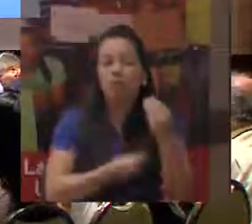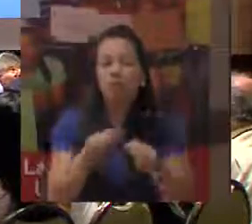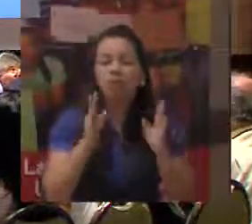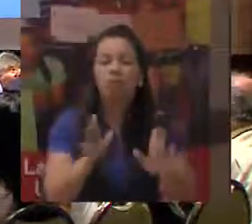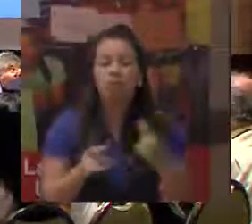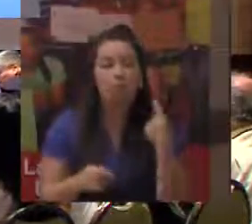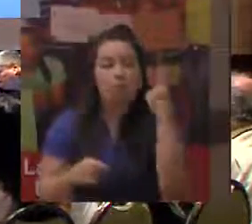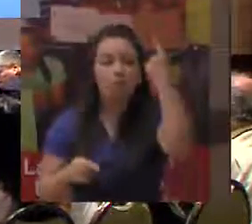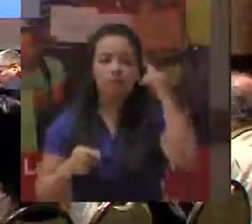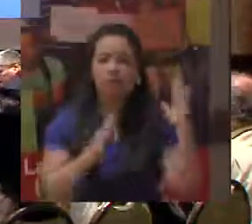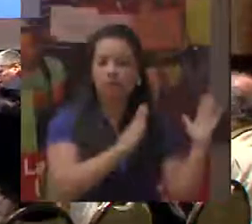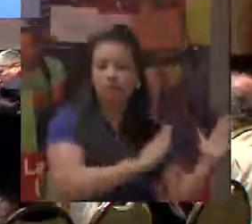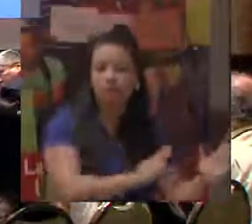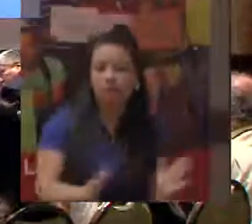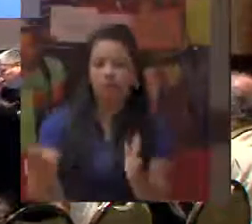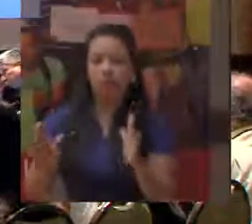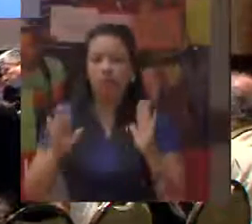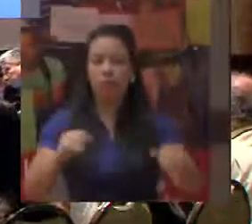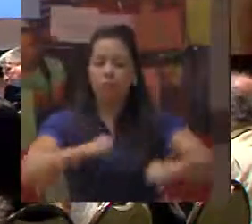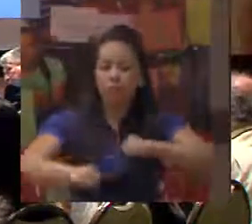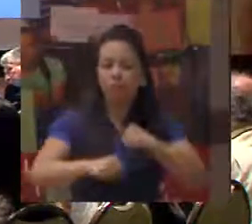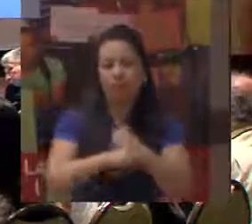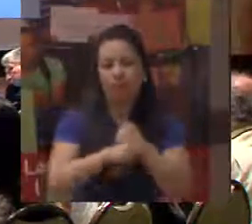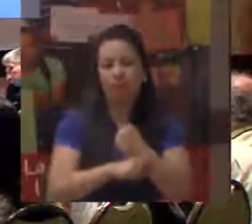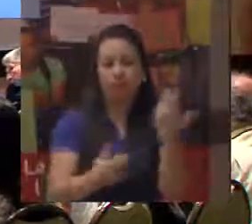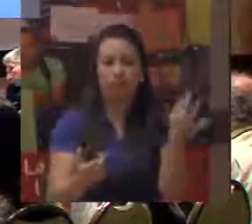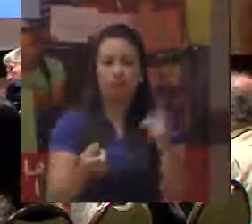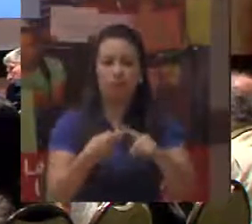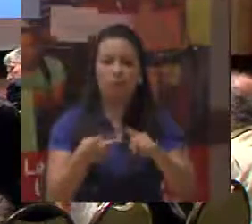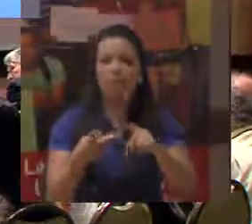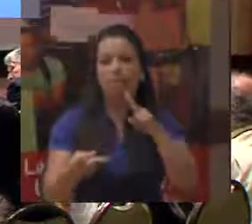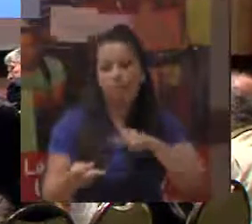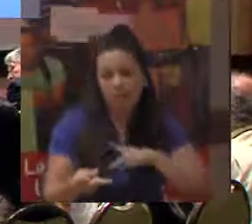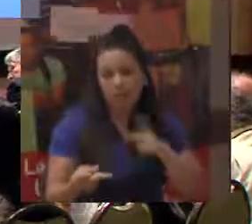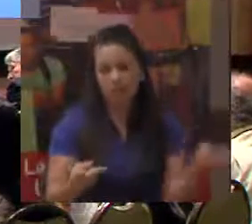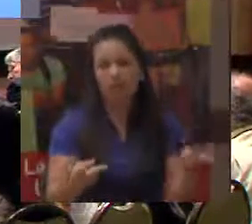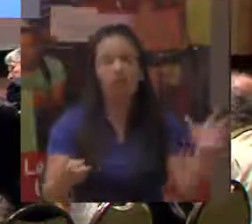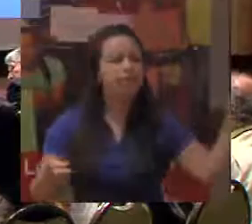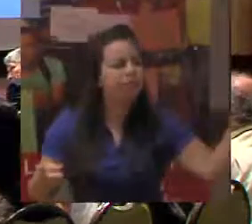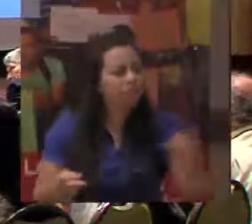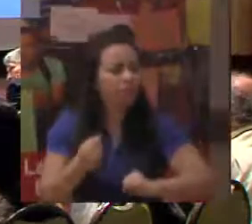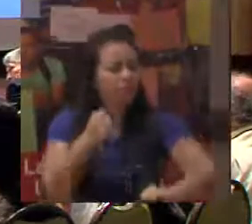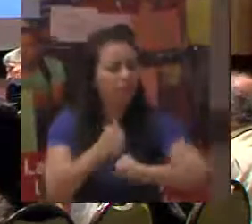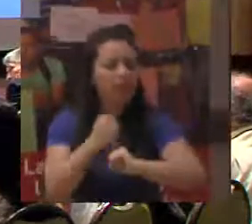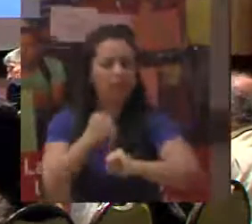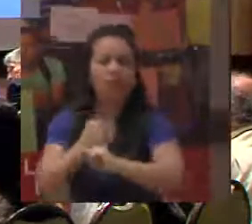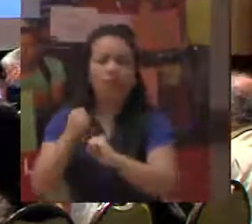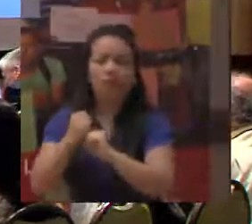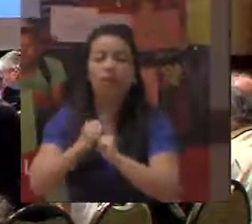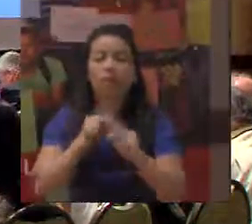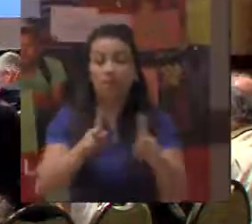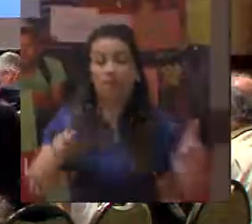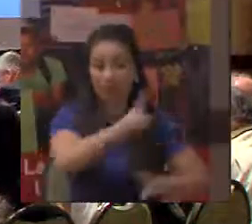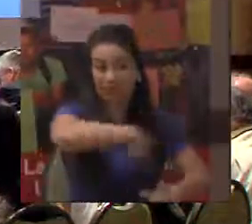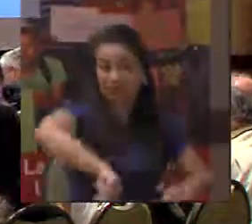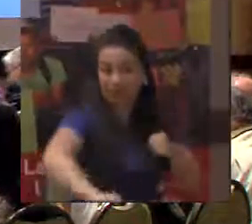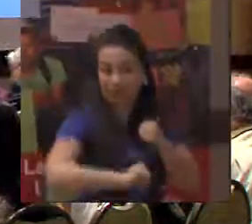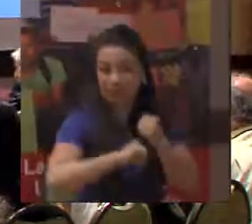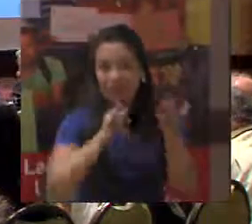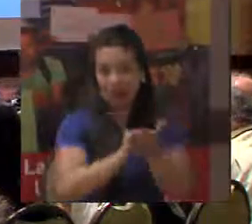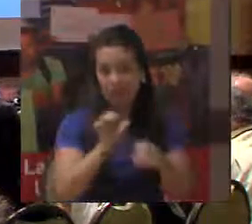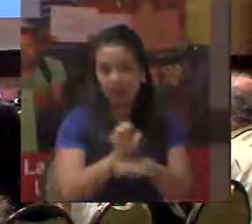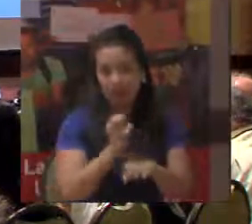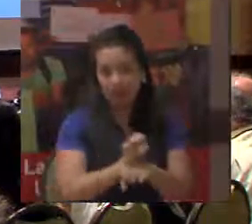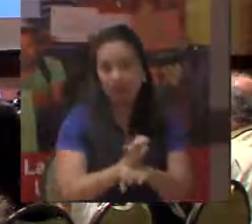de bienestar, un equilibrio entre la vida laboral, personal de todos los colaboradores de la entidad. Se hizo